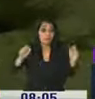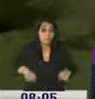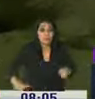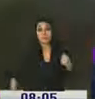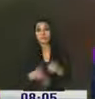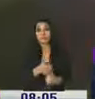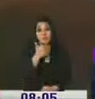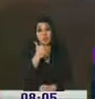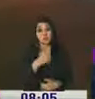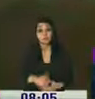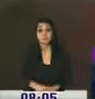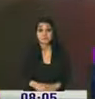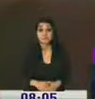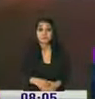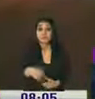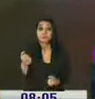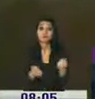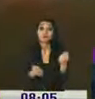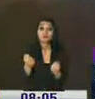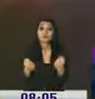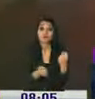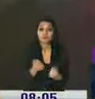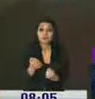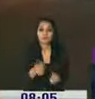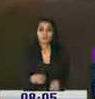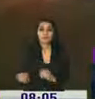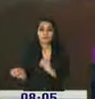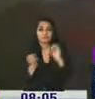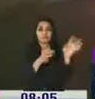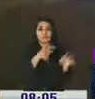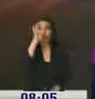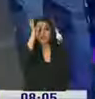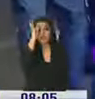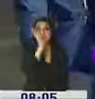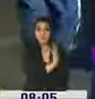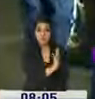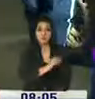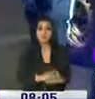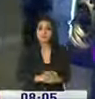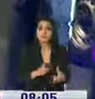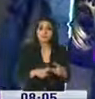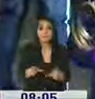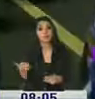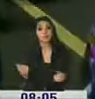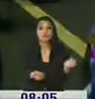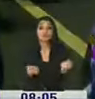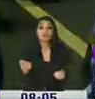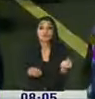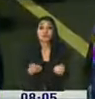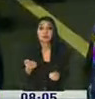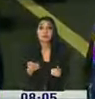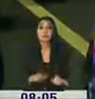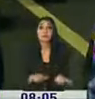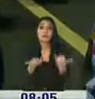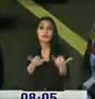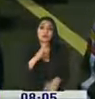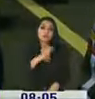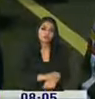por el vehículo. El conductor de la cabina incendiada fue trasladado a una casa de salud, mientras que el otro conductor se queda